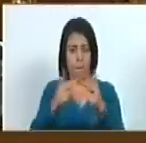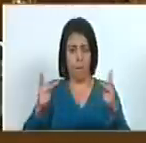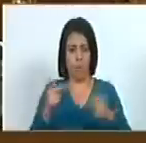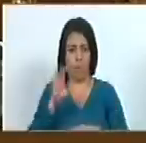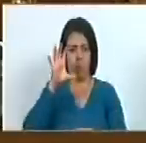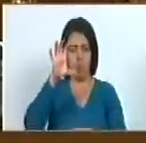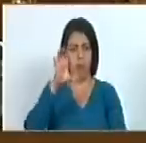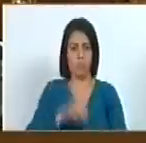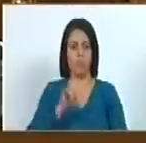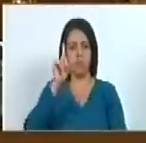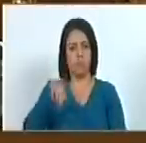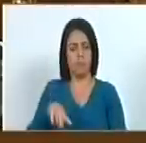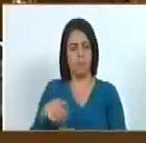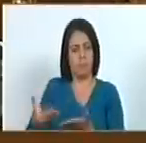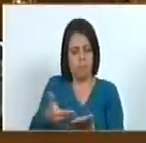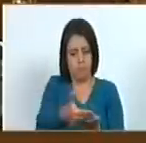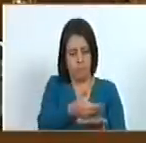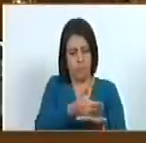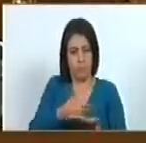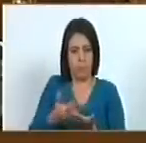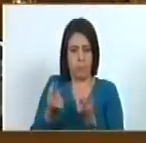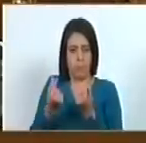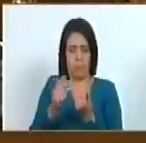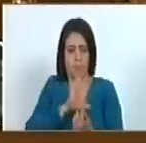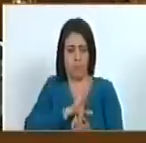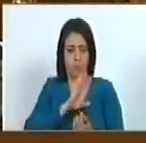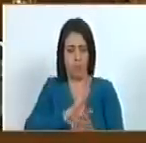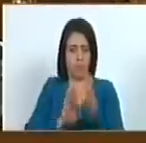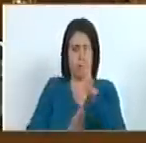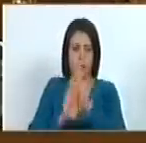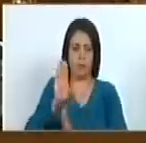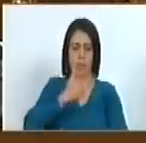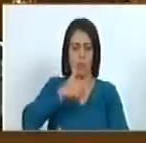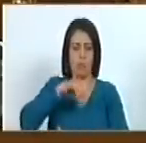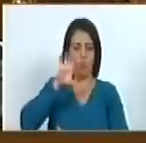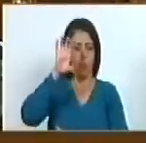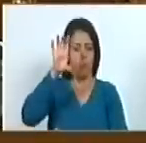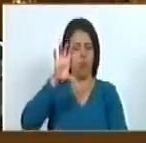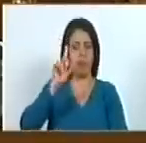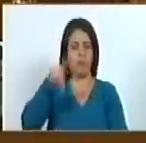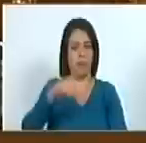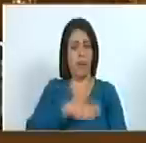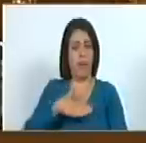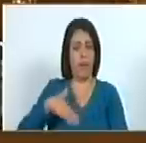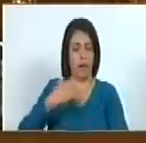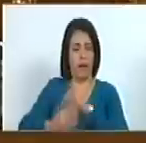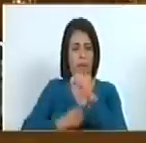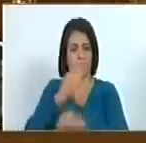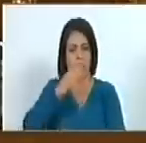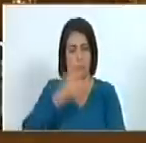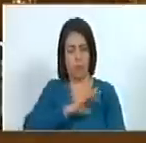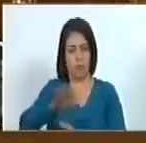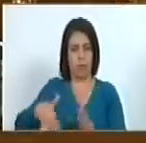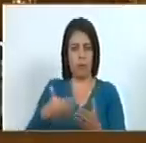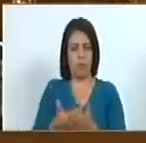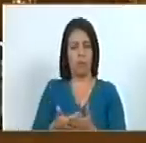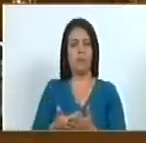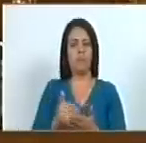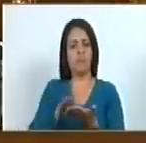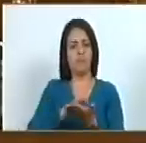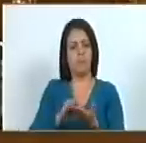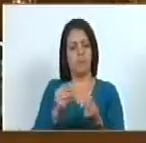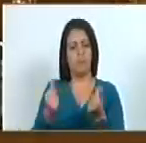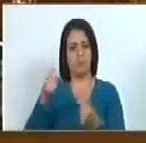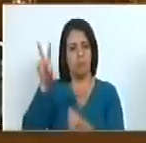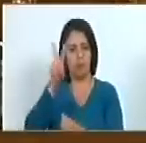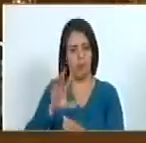del país, para sustraerlos de las capacidades de desarrollo de nuestra nación, pretendiendo asegurar así la sumisión de